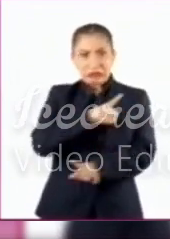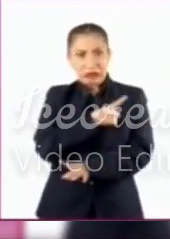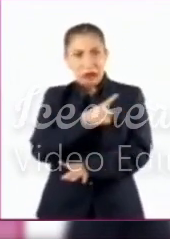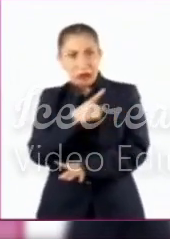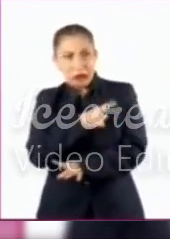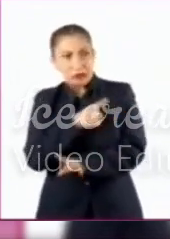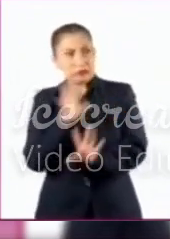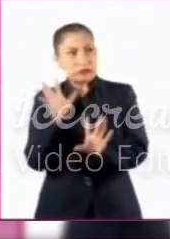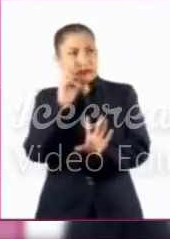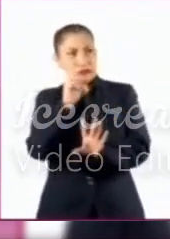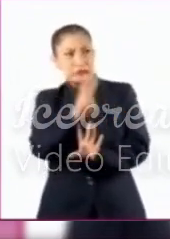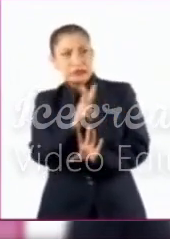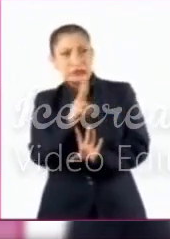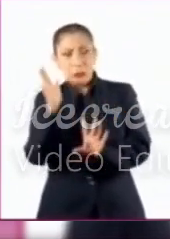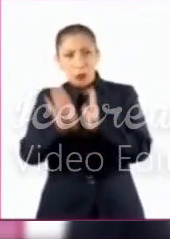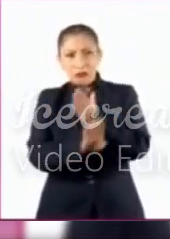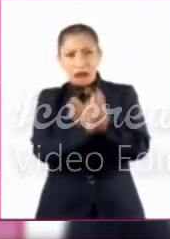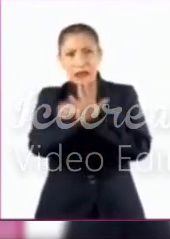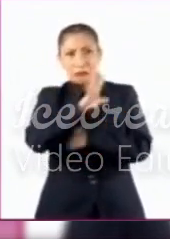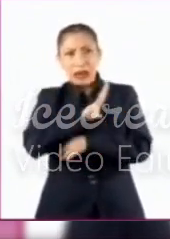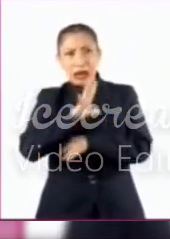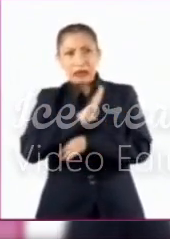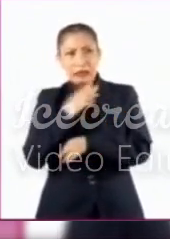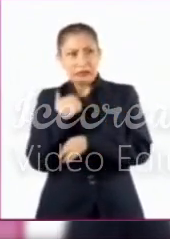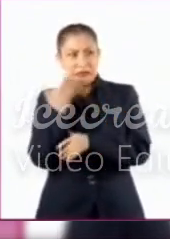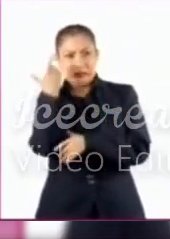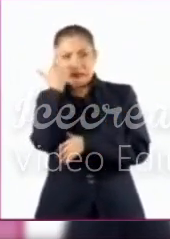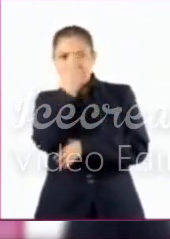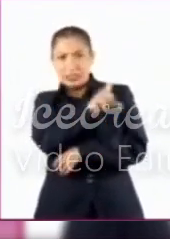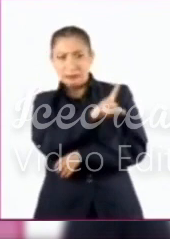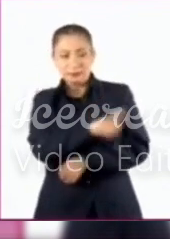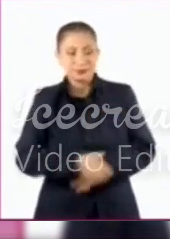abandonados, solitarios, fantasmagóricos, tenebrosos.